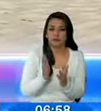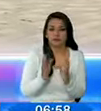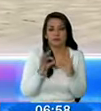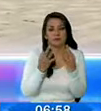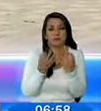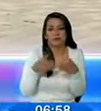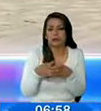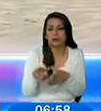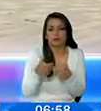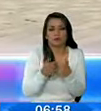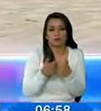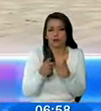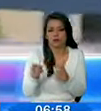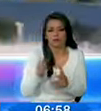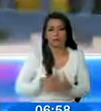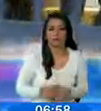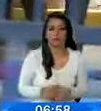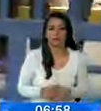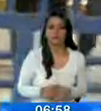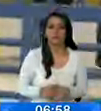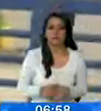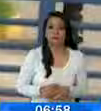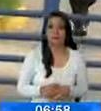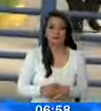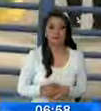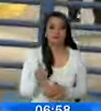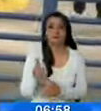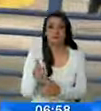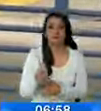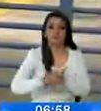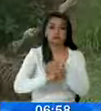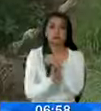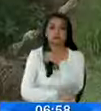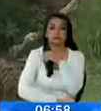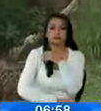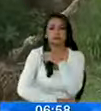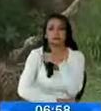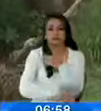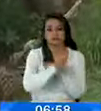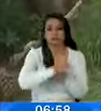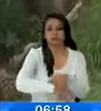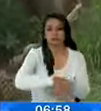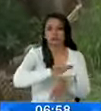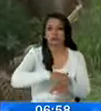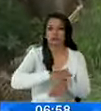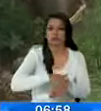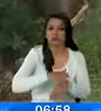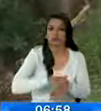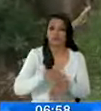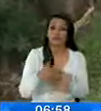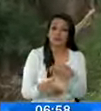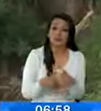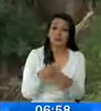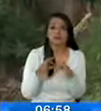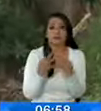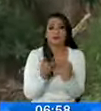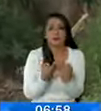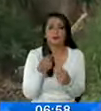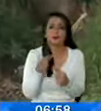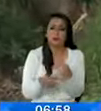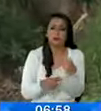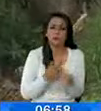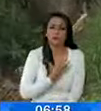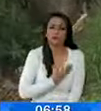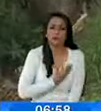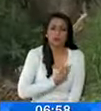persona, de la difunta. La justicia se encargará del supuesto femicida mientras el tiempo de cicatrizar los corazones heridos de quienes